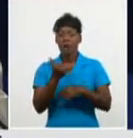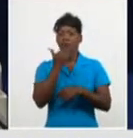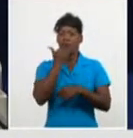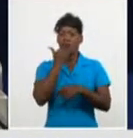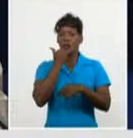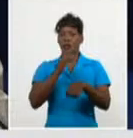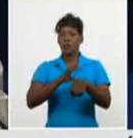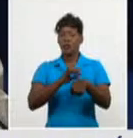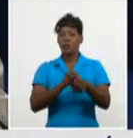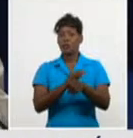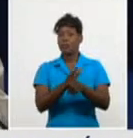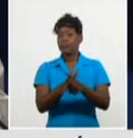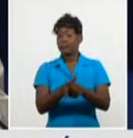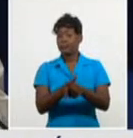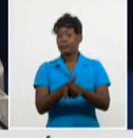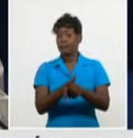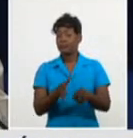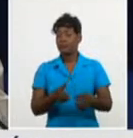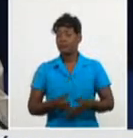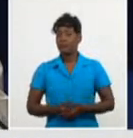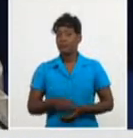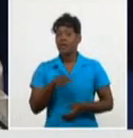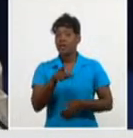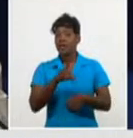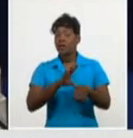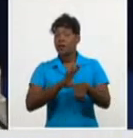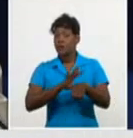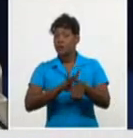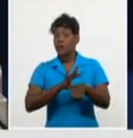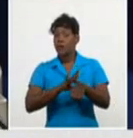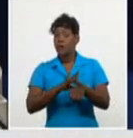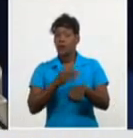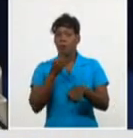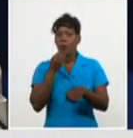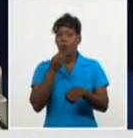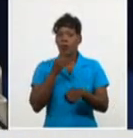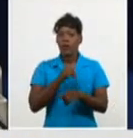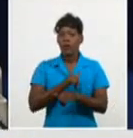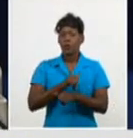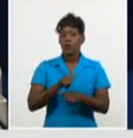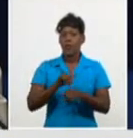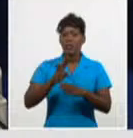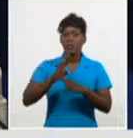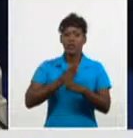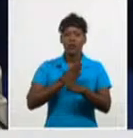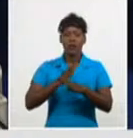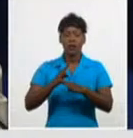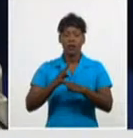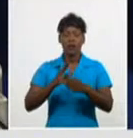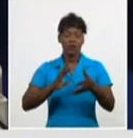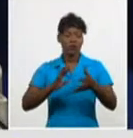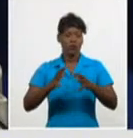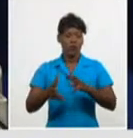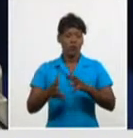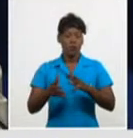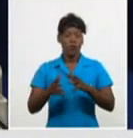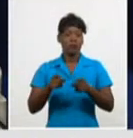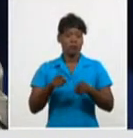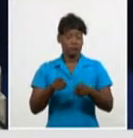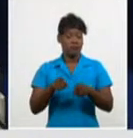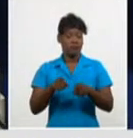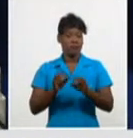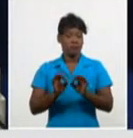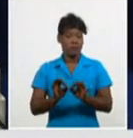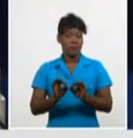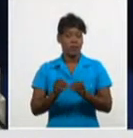casos. Es una enfermedad, es un síndrome, produce diferentes manifestaciones y, que